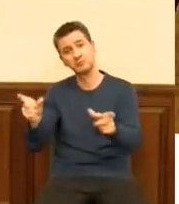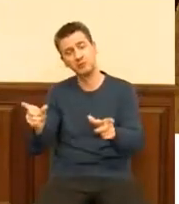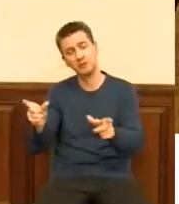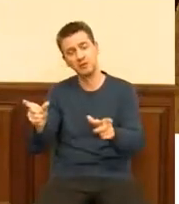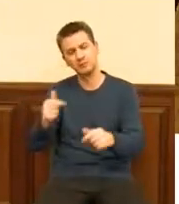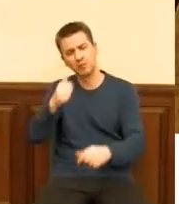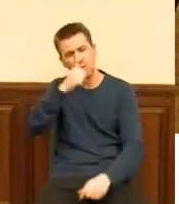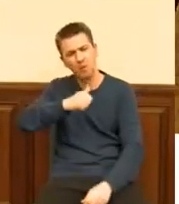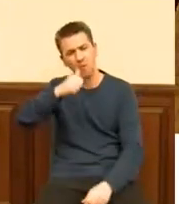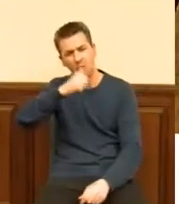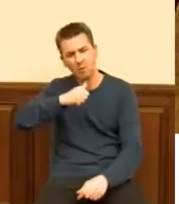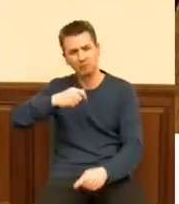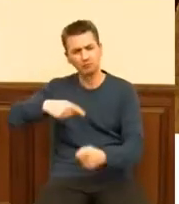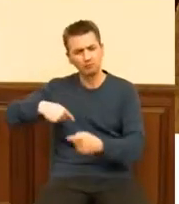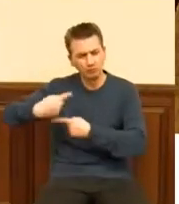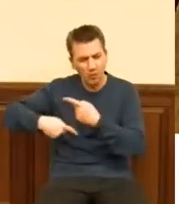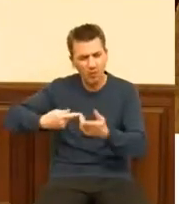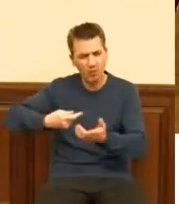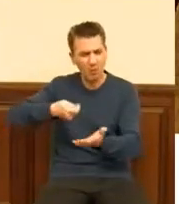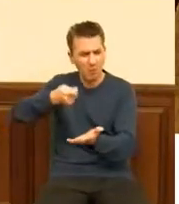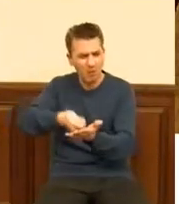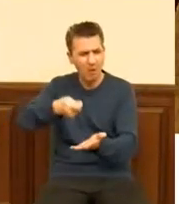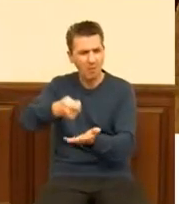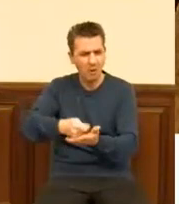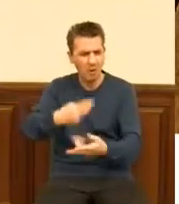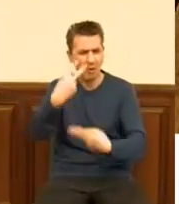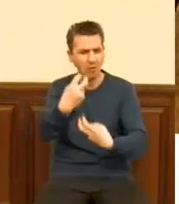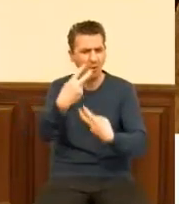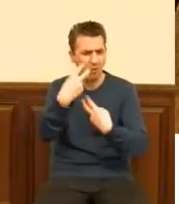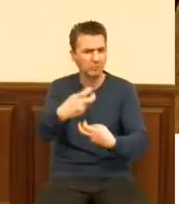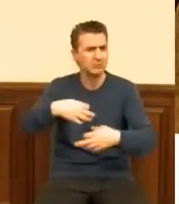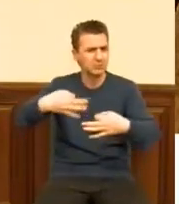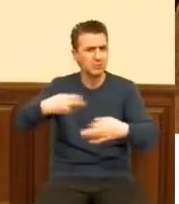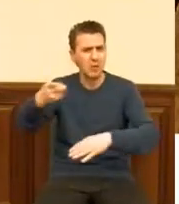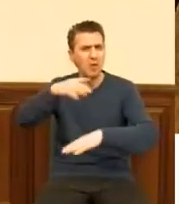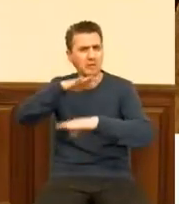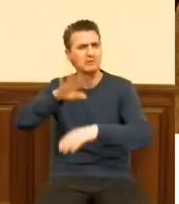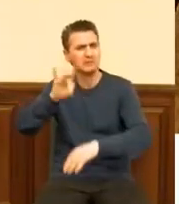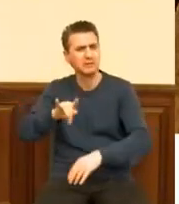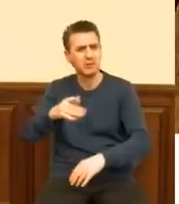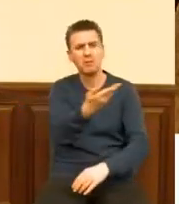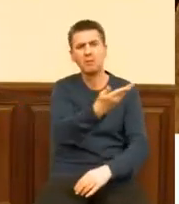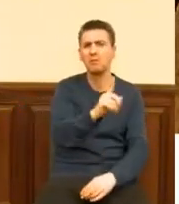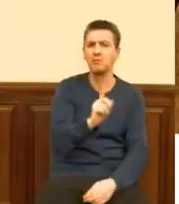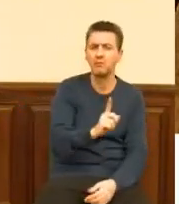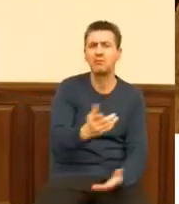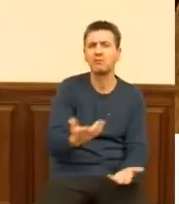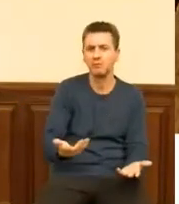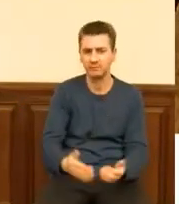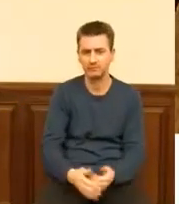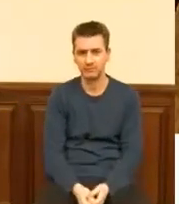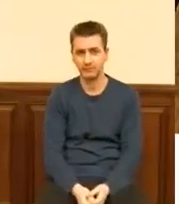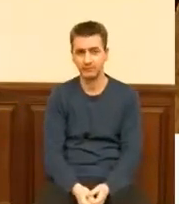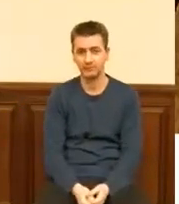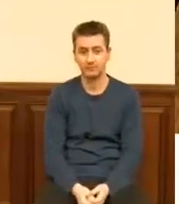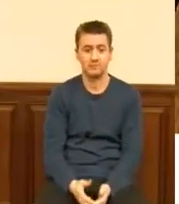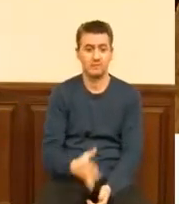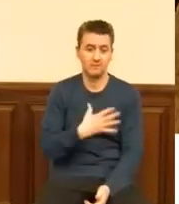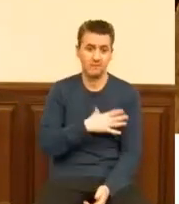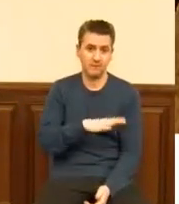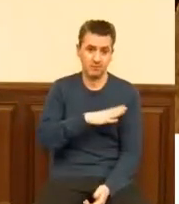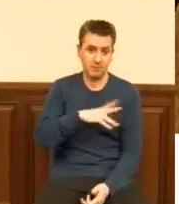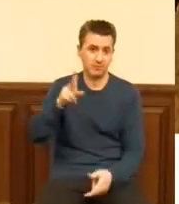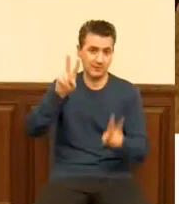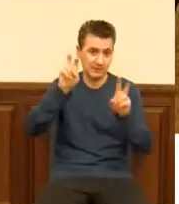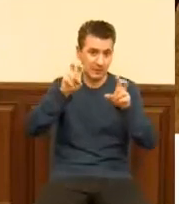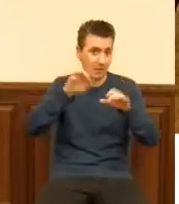sacrificándose y abonando sus impuestos religiosamente. que cierren ya este asunto, por favor, señora